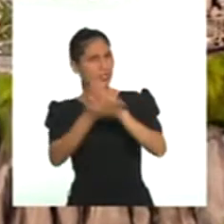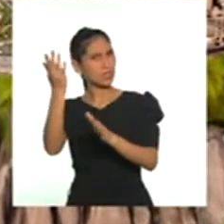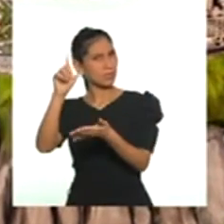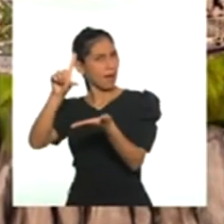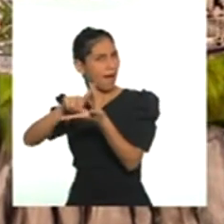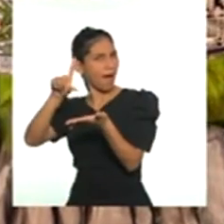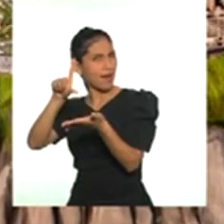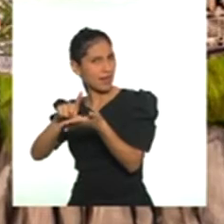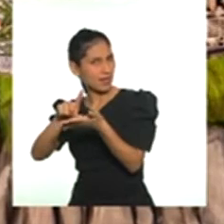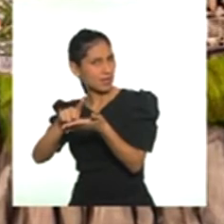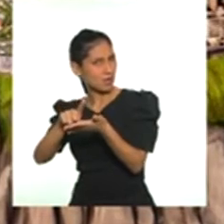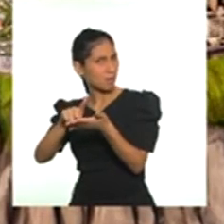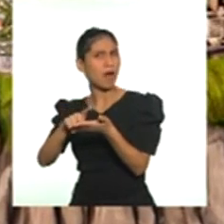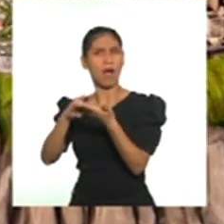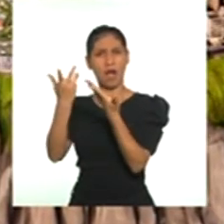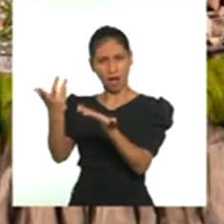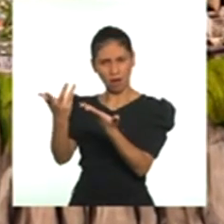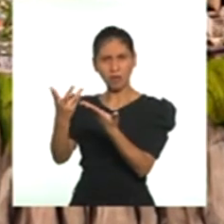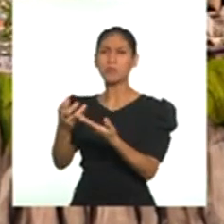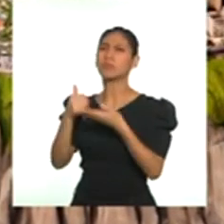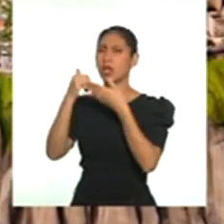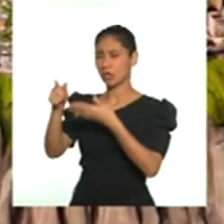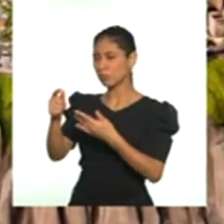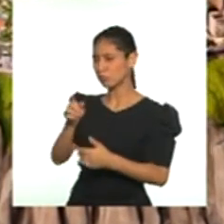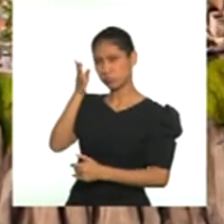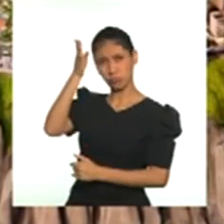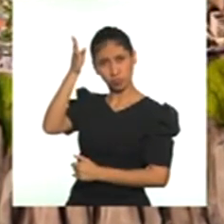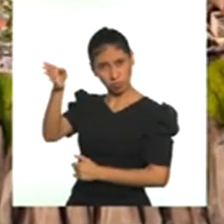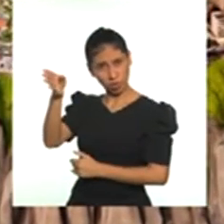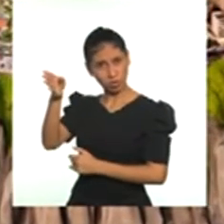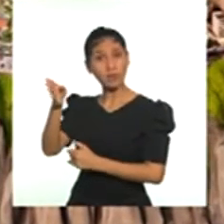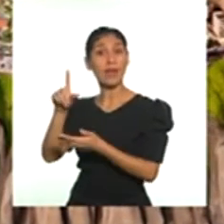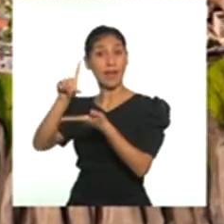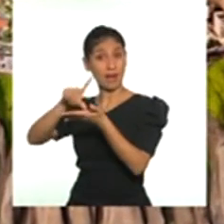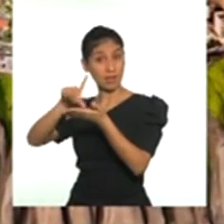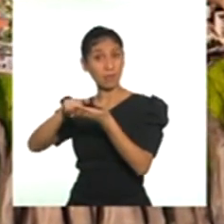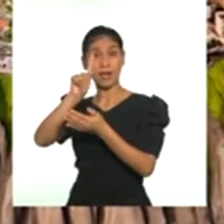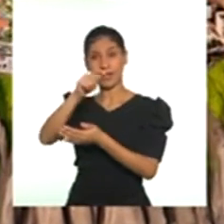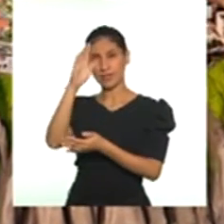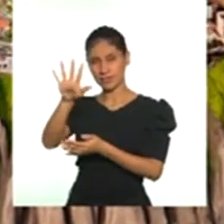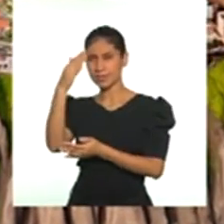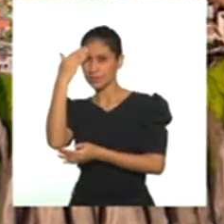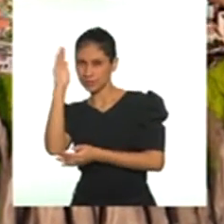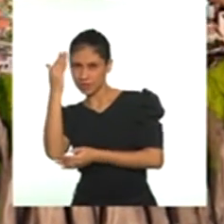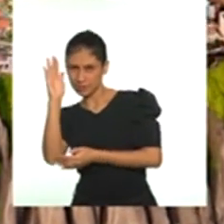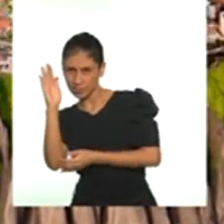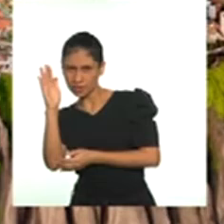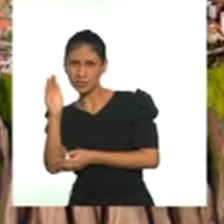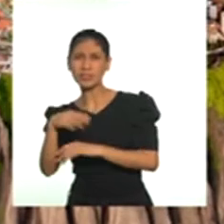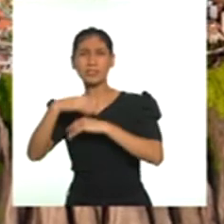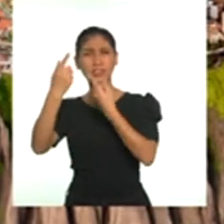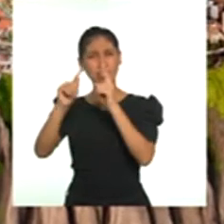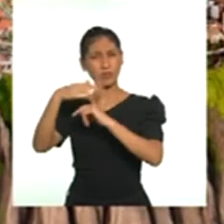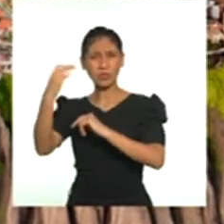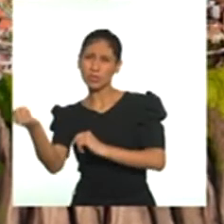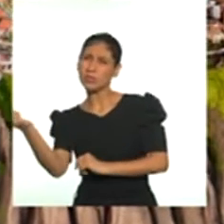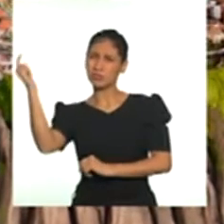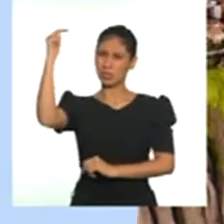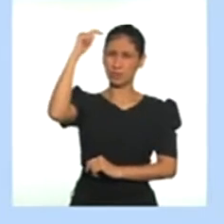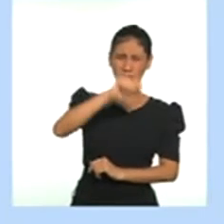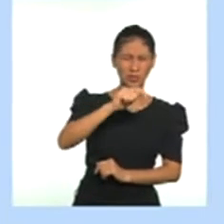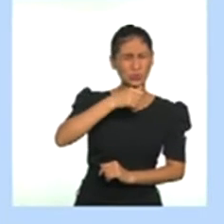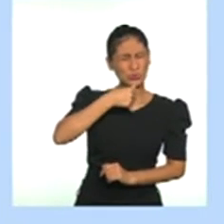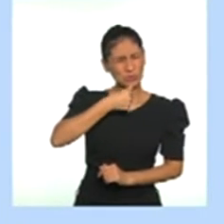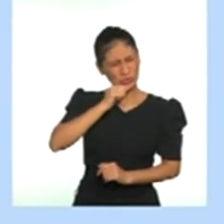Lima a curarse, y en efecto, viajó por 15 días. A su regreso se quejaba más que